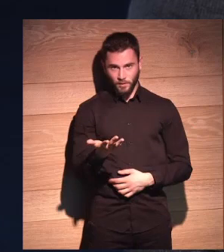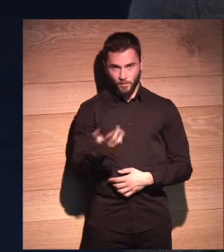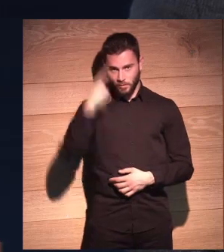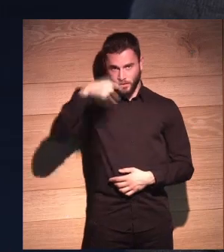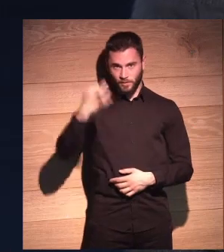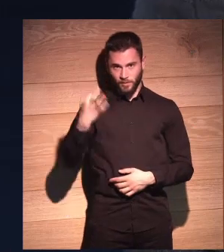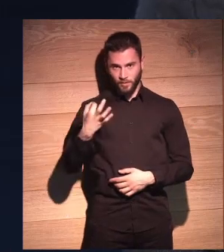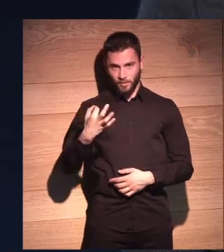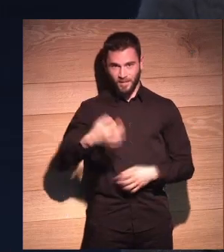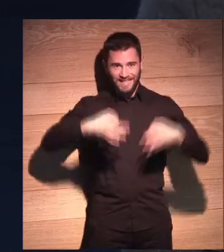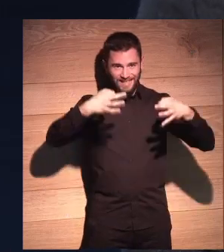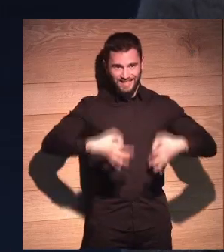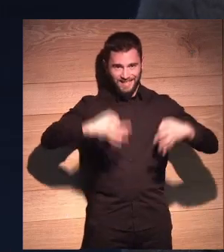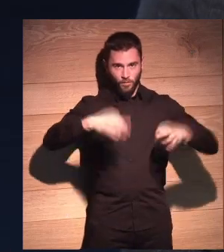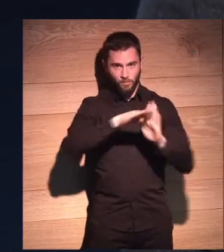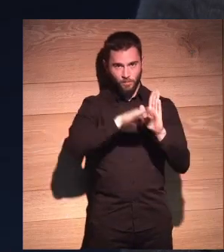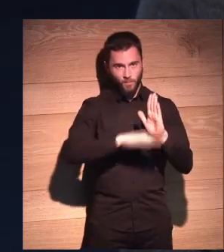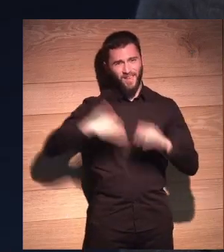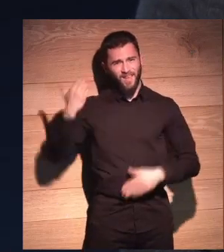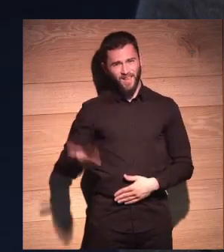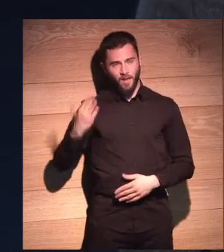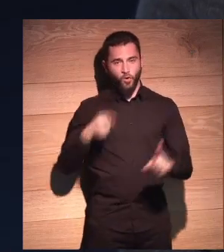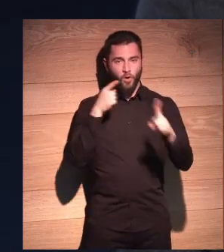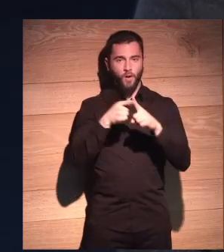de seguridad han de ser altísimos para que esto no suceda.